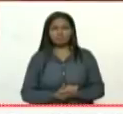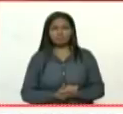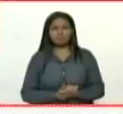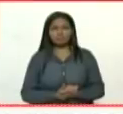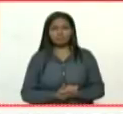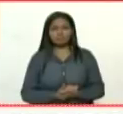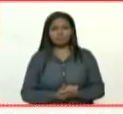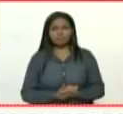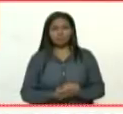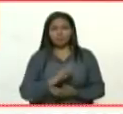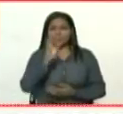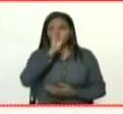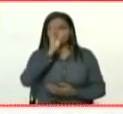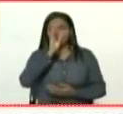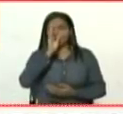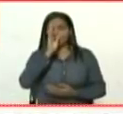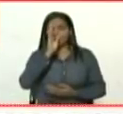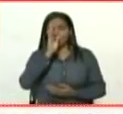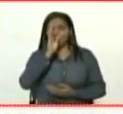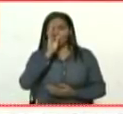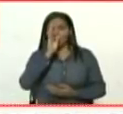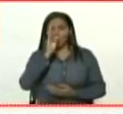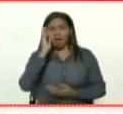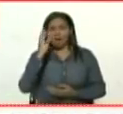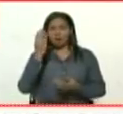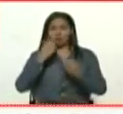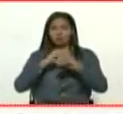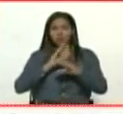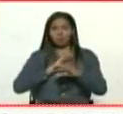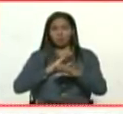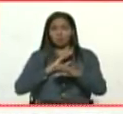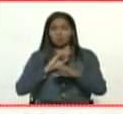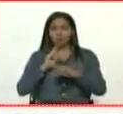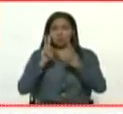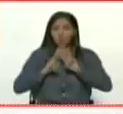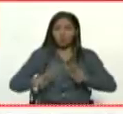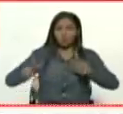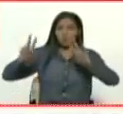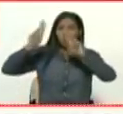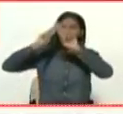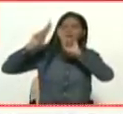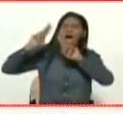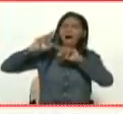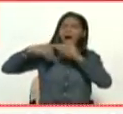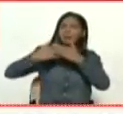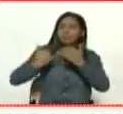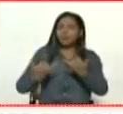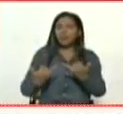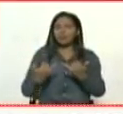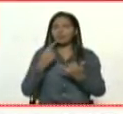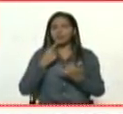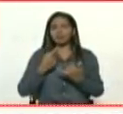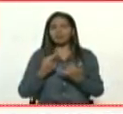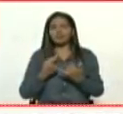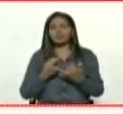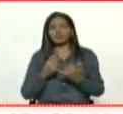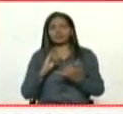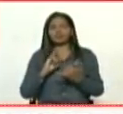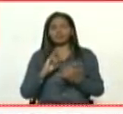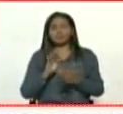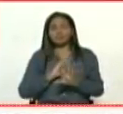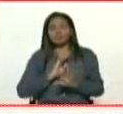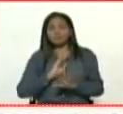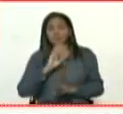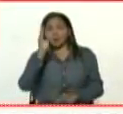Es un banco, hay un concepto, el banco universal, ¿no? Que dice el presidente del banco, así lo llaman.